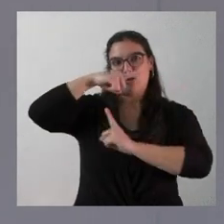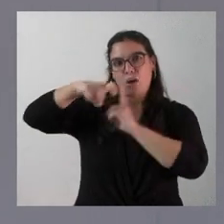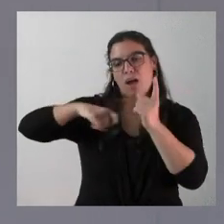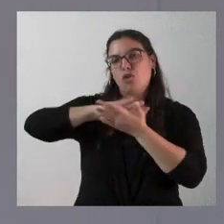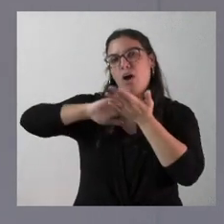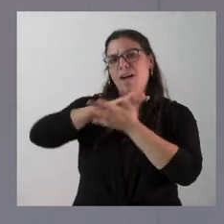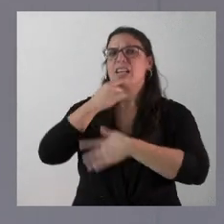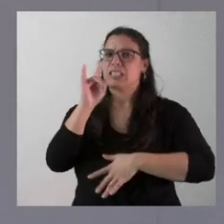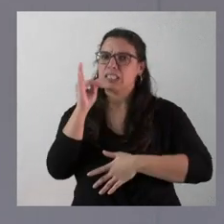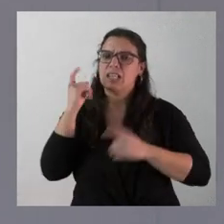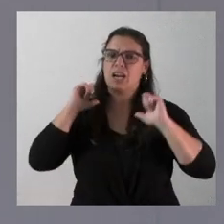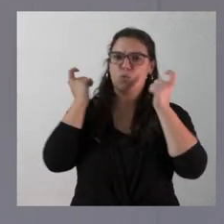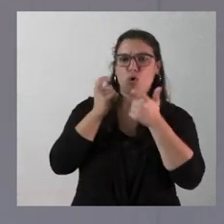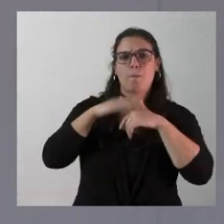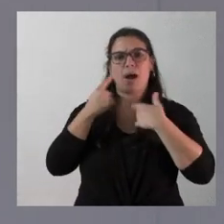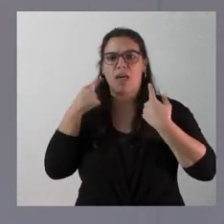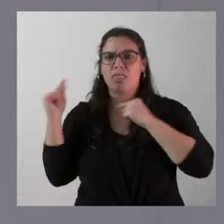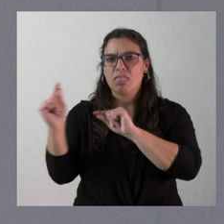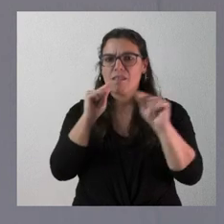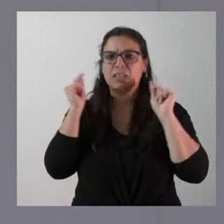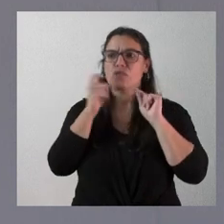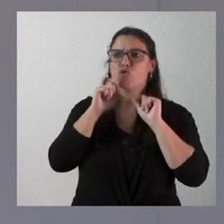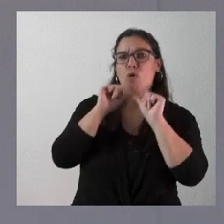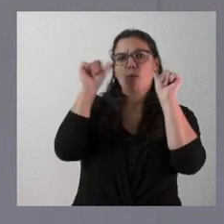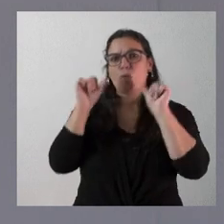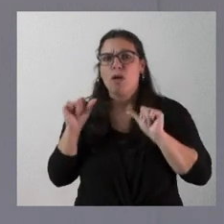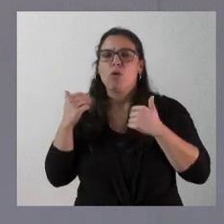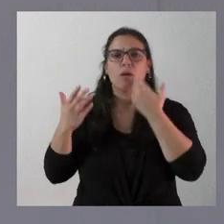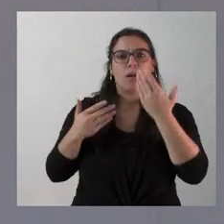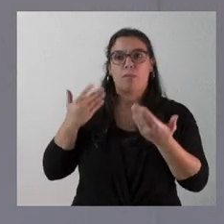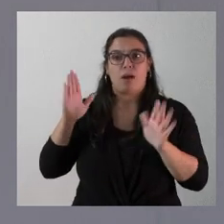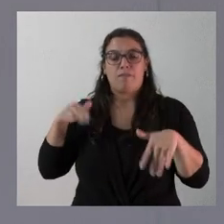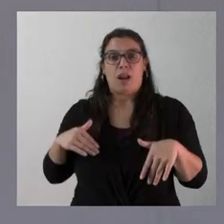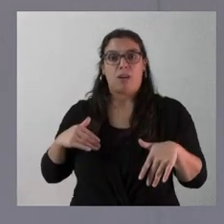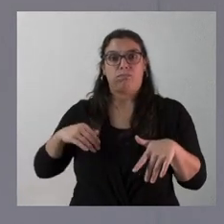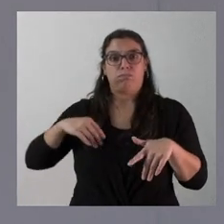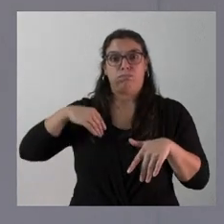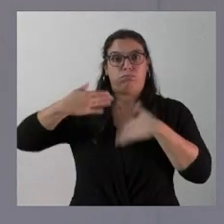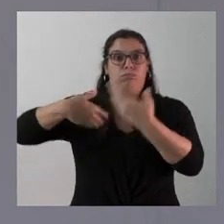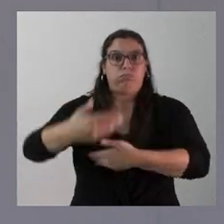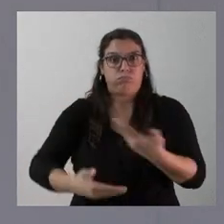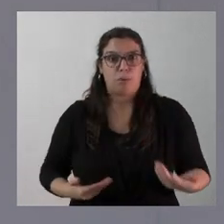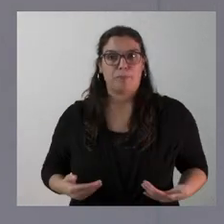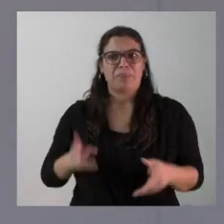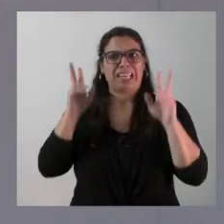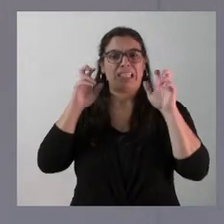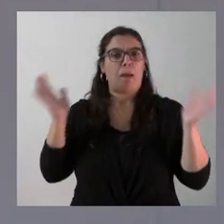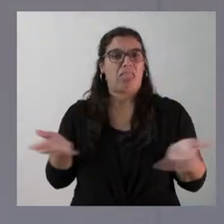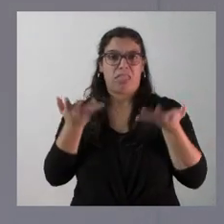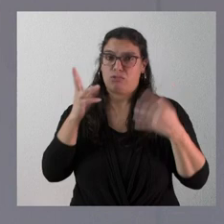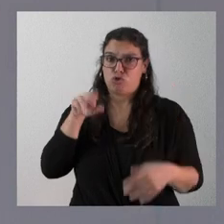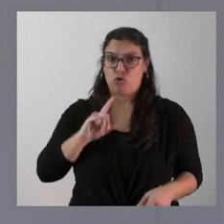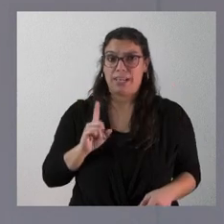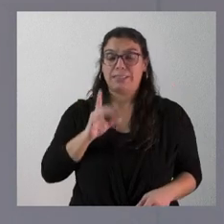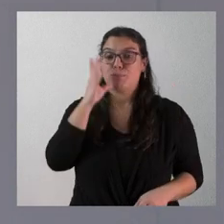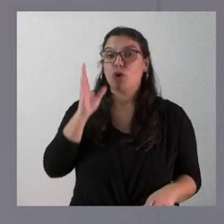financiación autonómica y todos los años nos encontramos con que la financiación electrónica no se aborda no estamos hablando de un tema pequeño porque la